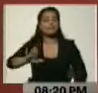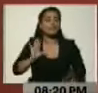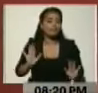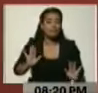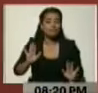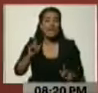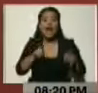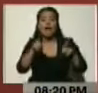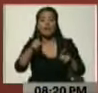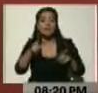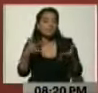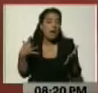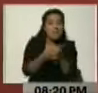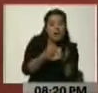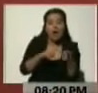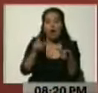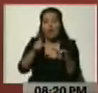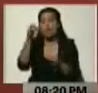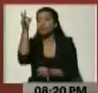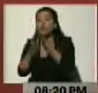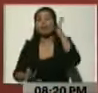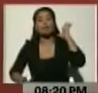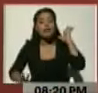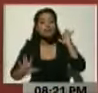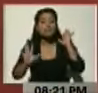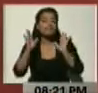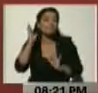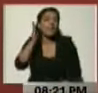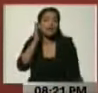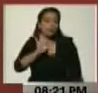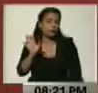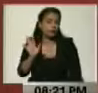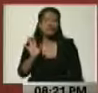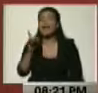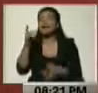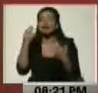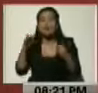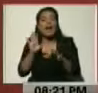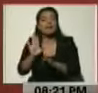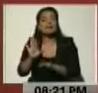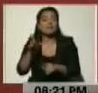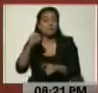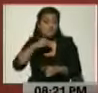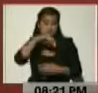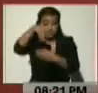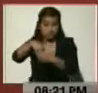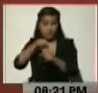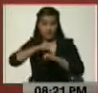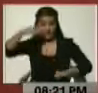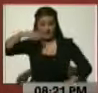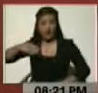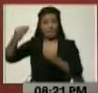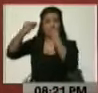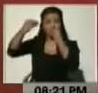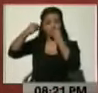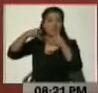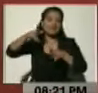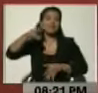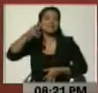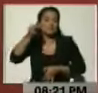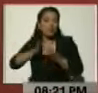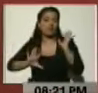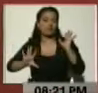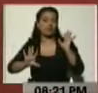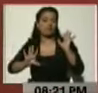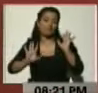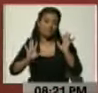profundamente. Pero es un riesgo inherente a la formación de la persona para